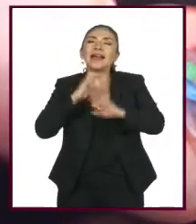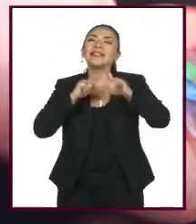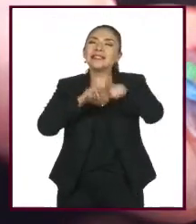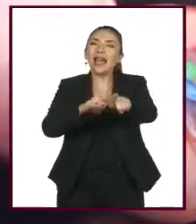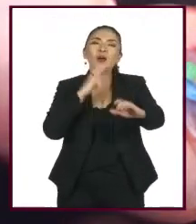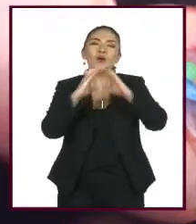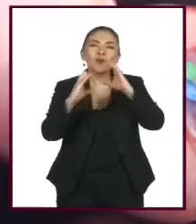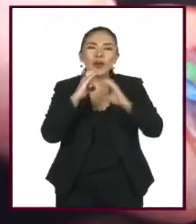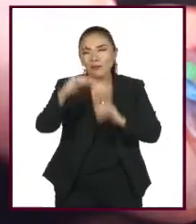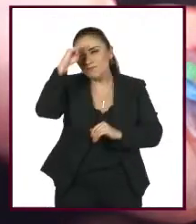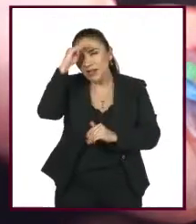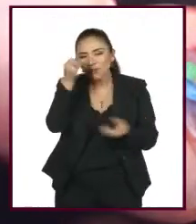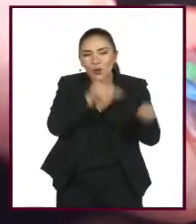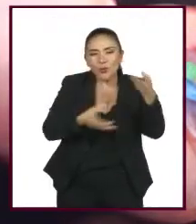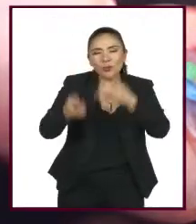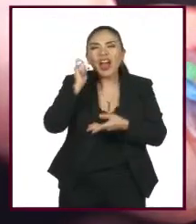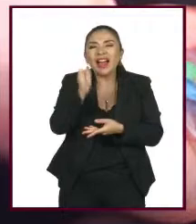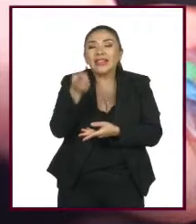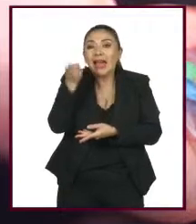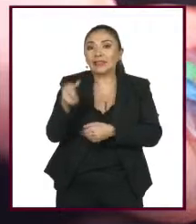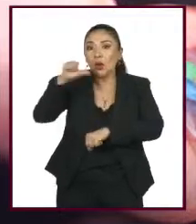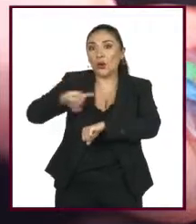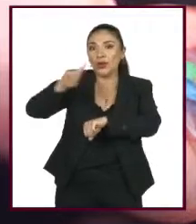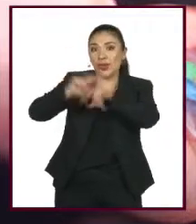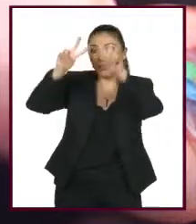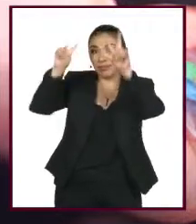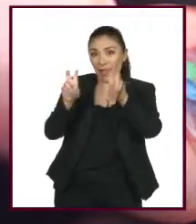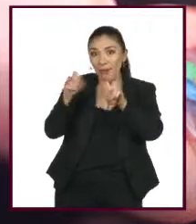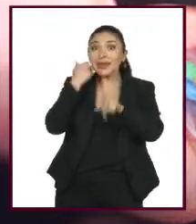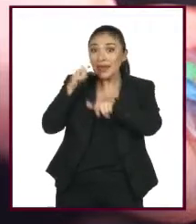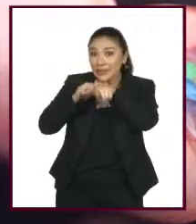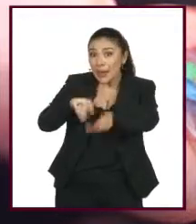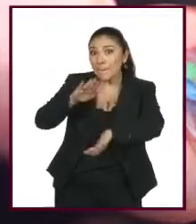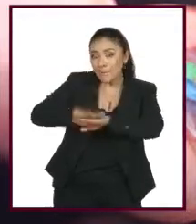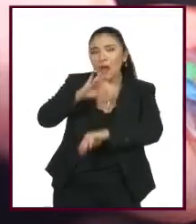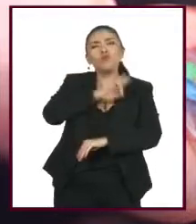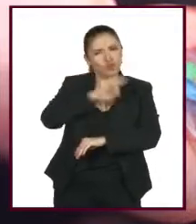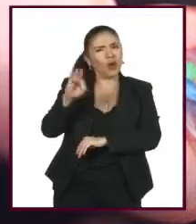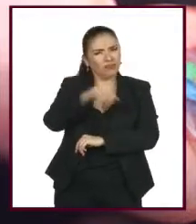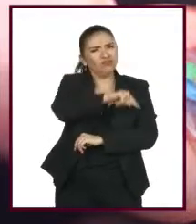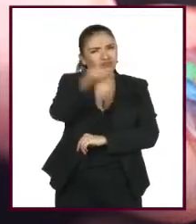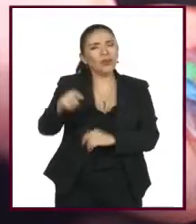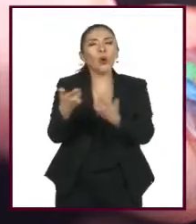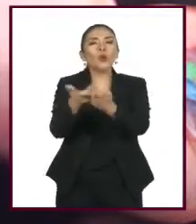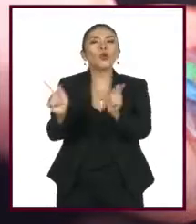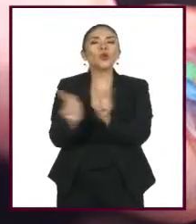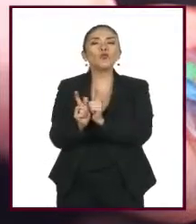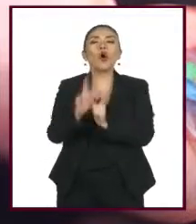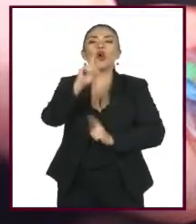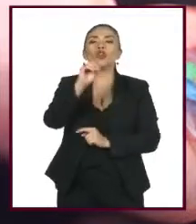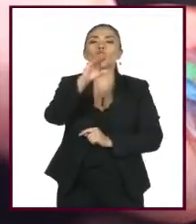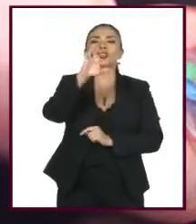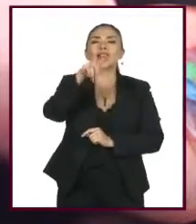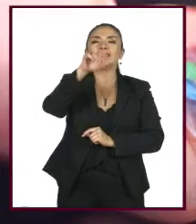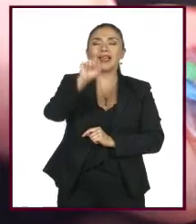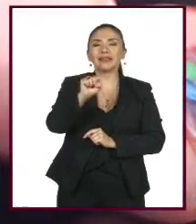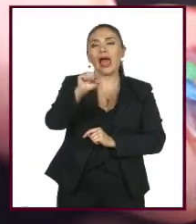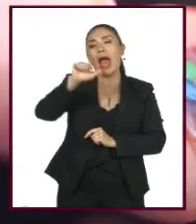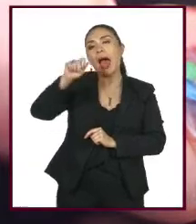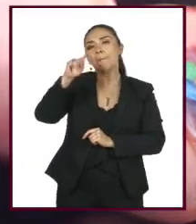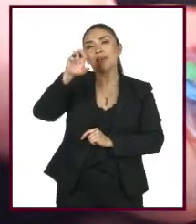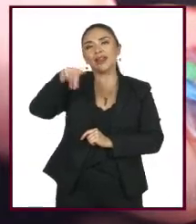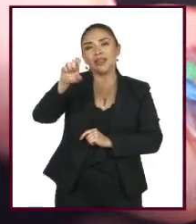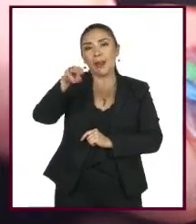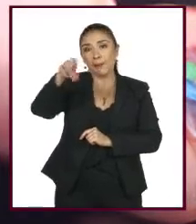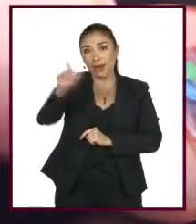diálogo y la reflexión acerca de lo que escuchamos hoy y si quieren continuar con esto pueden hacerlo en el grupo Docentes Aprende MX. Si